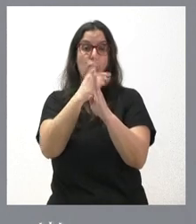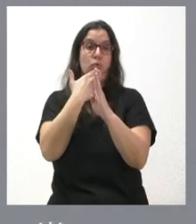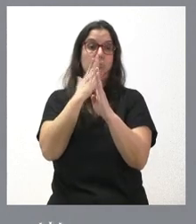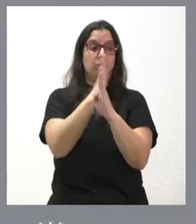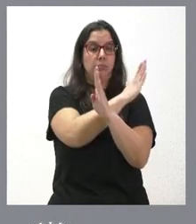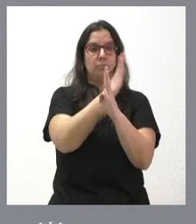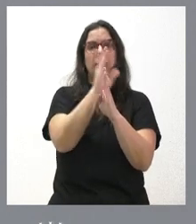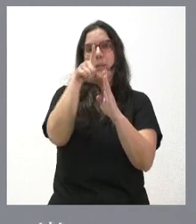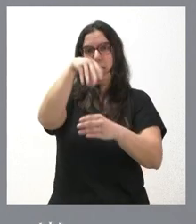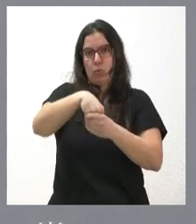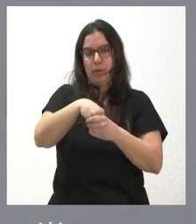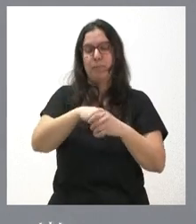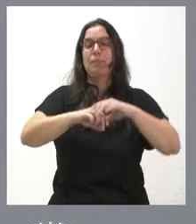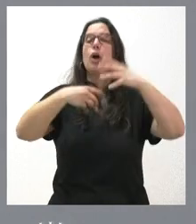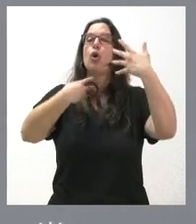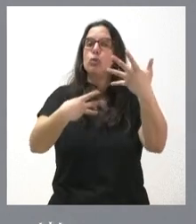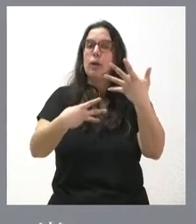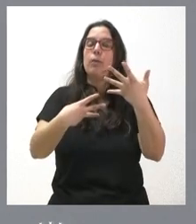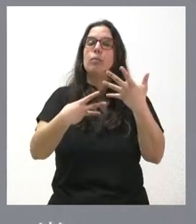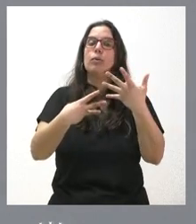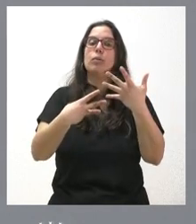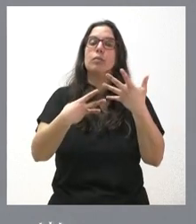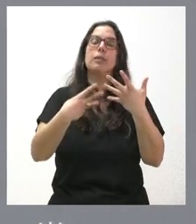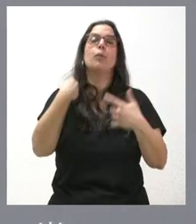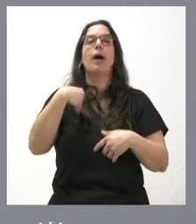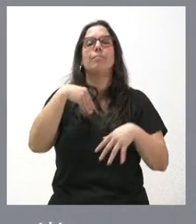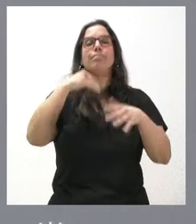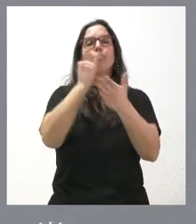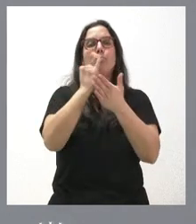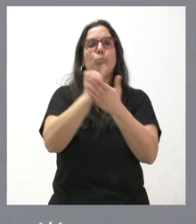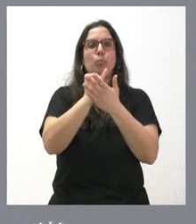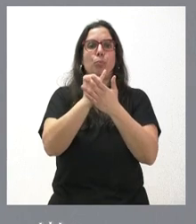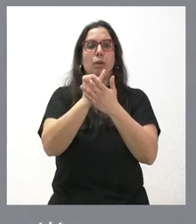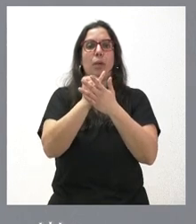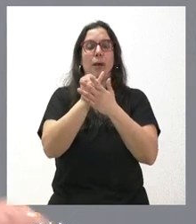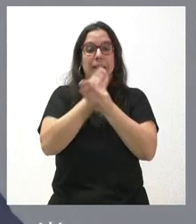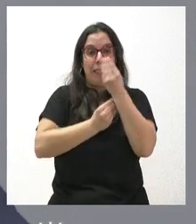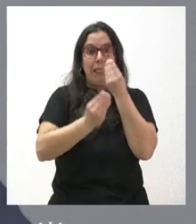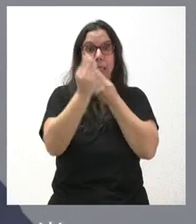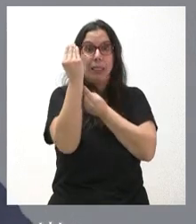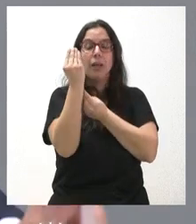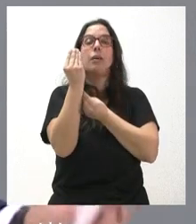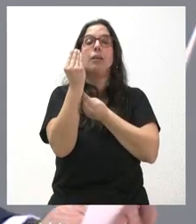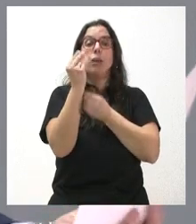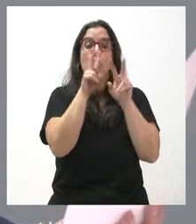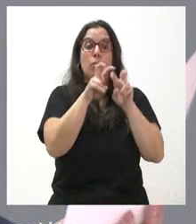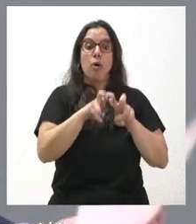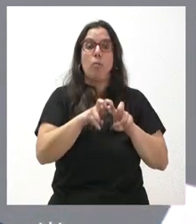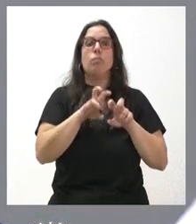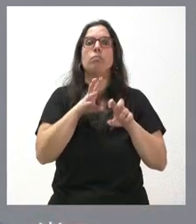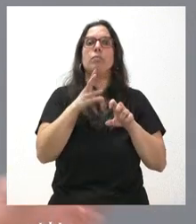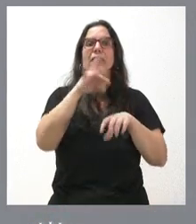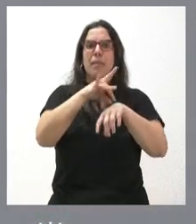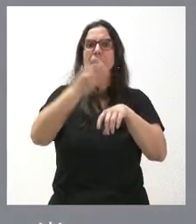un año en octavo lugar la ampliación del crivado neonatal a nuevas enfermedades congénitas en este